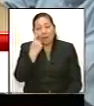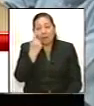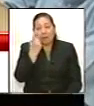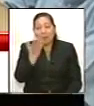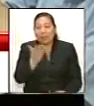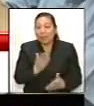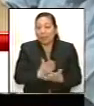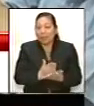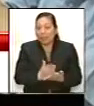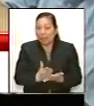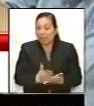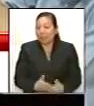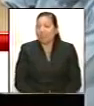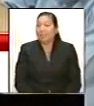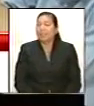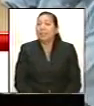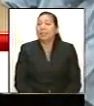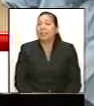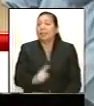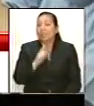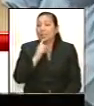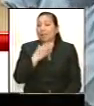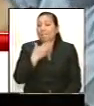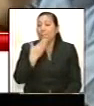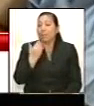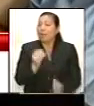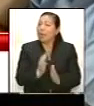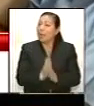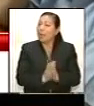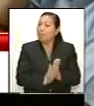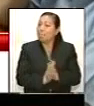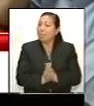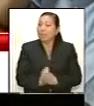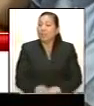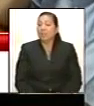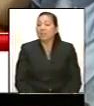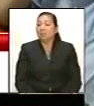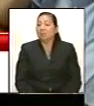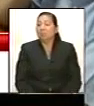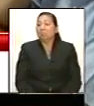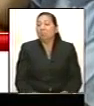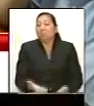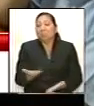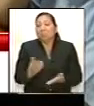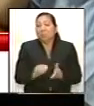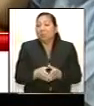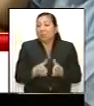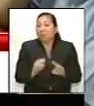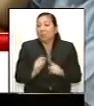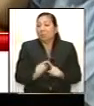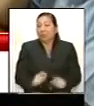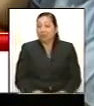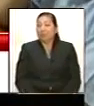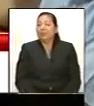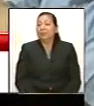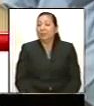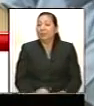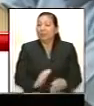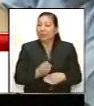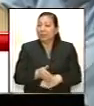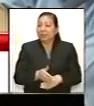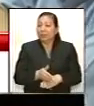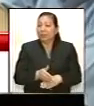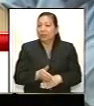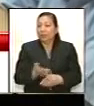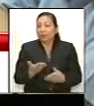existe una división contra la trata. Entonces sería bueno aprovechar los espacios, de repente no son tan grandes, pero son espacios y llegamos a